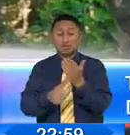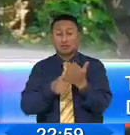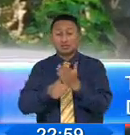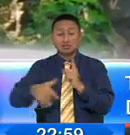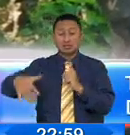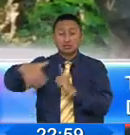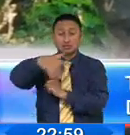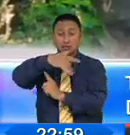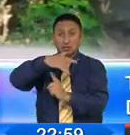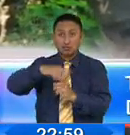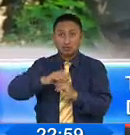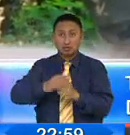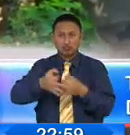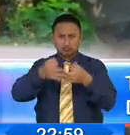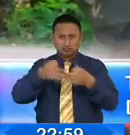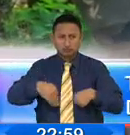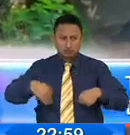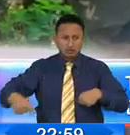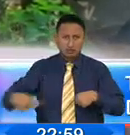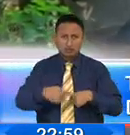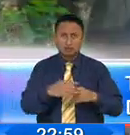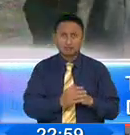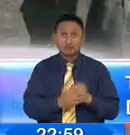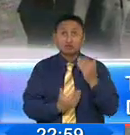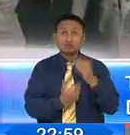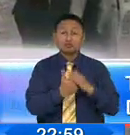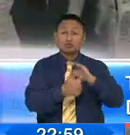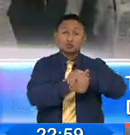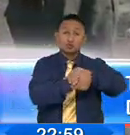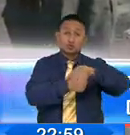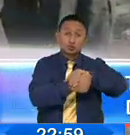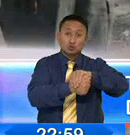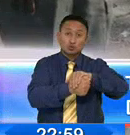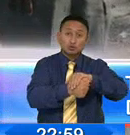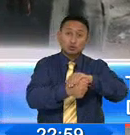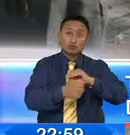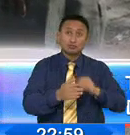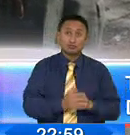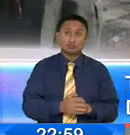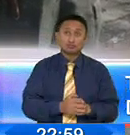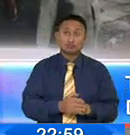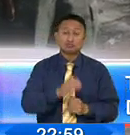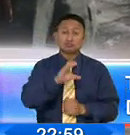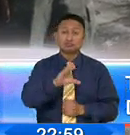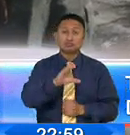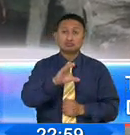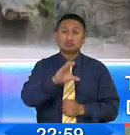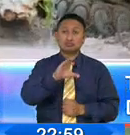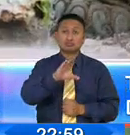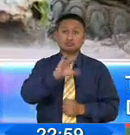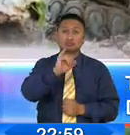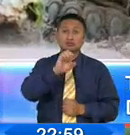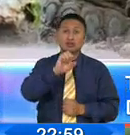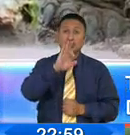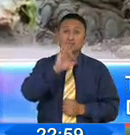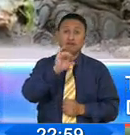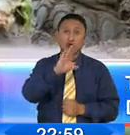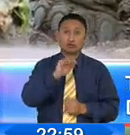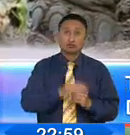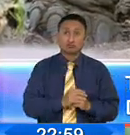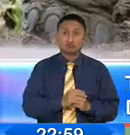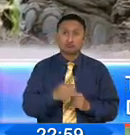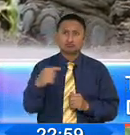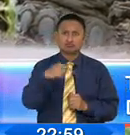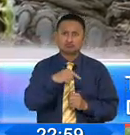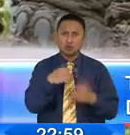Ambiente confirmaron la existencia de una tortuga de nombre científico Chelonoides fantasticus,